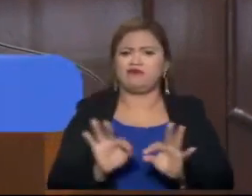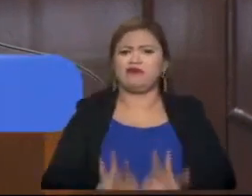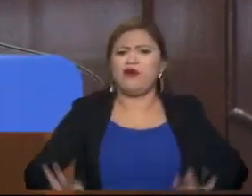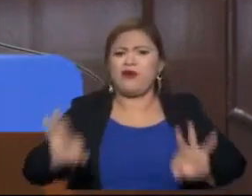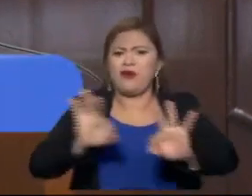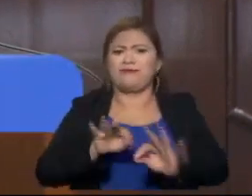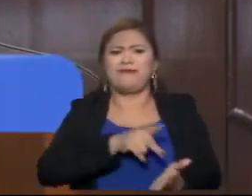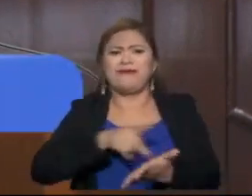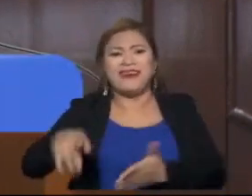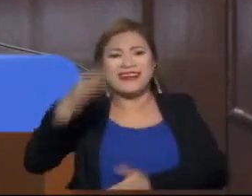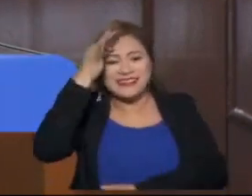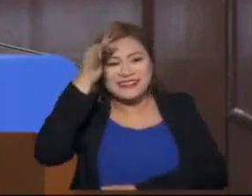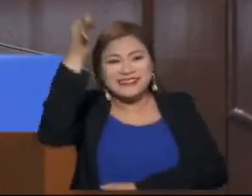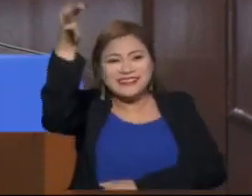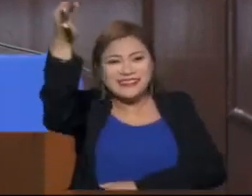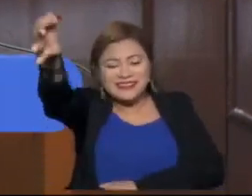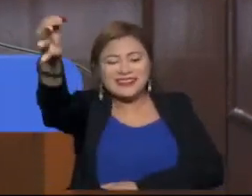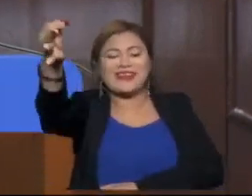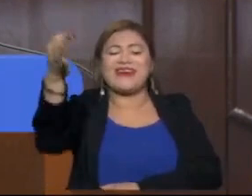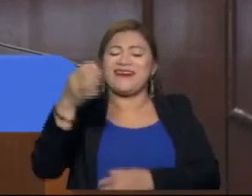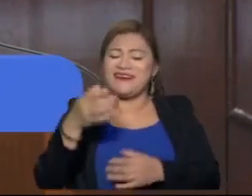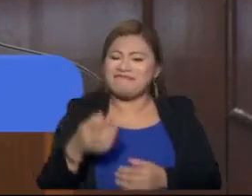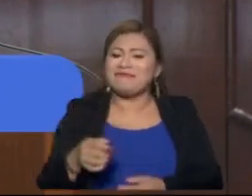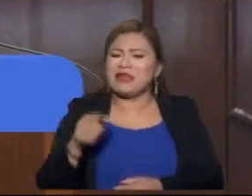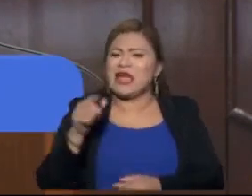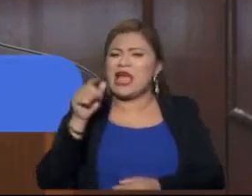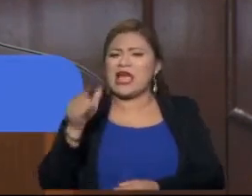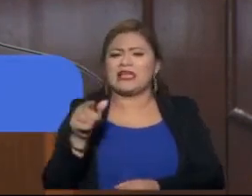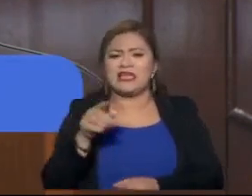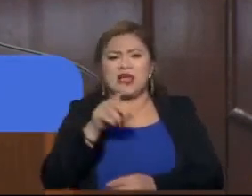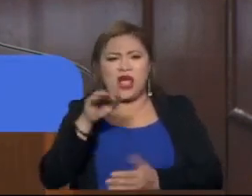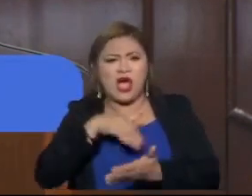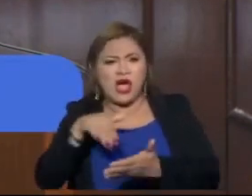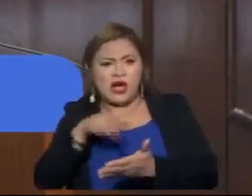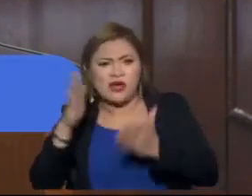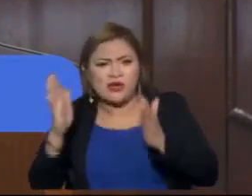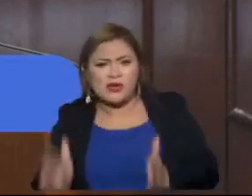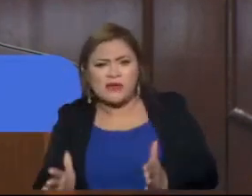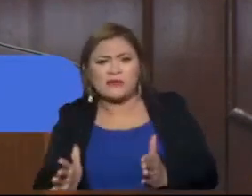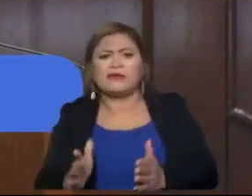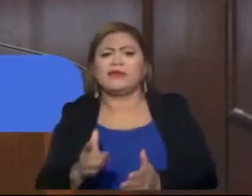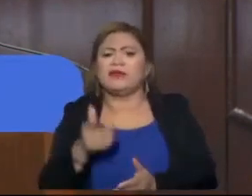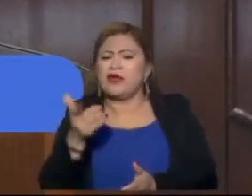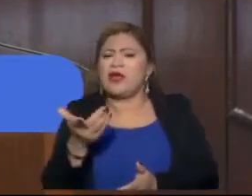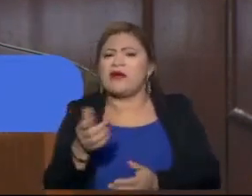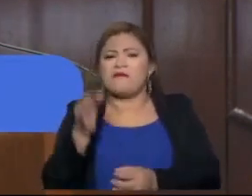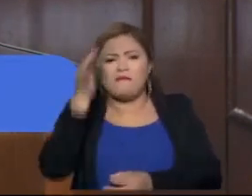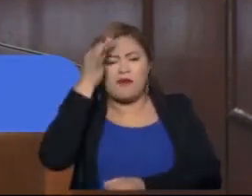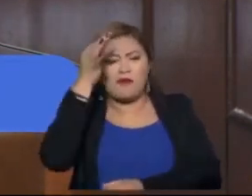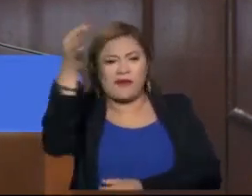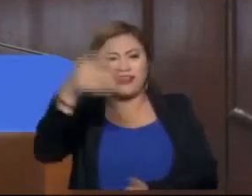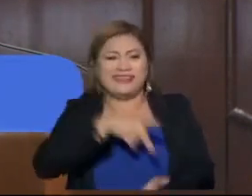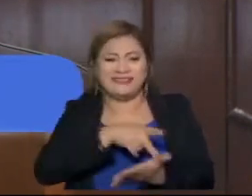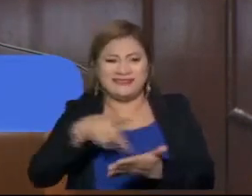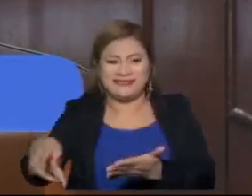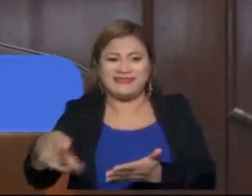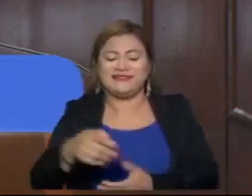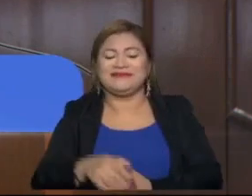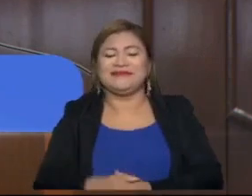formación académica de calidad y disminuir la brecha entre la educación pública y la educación